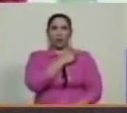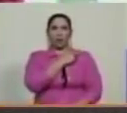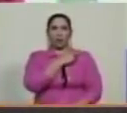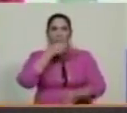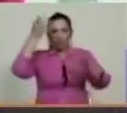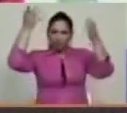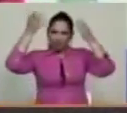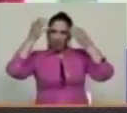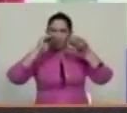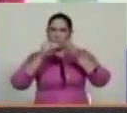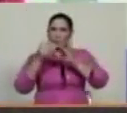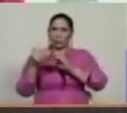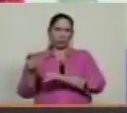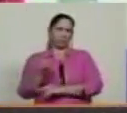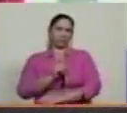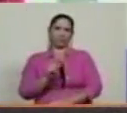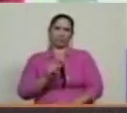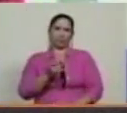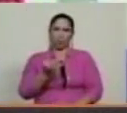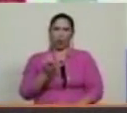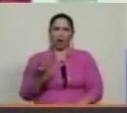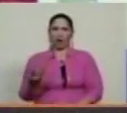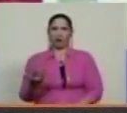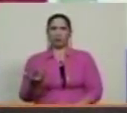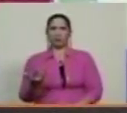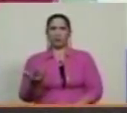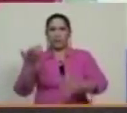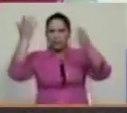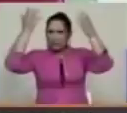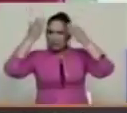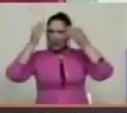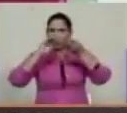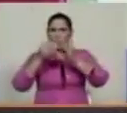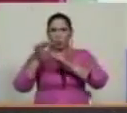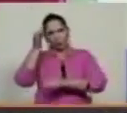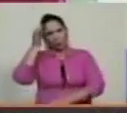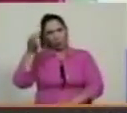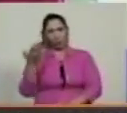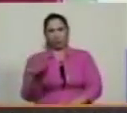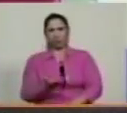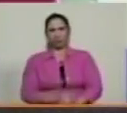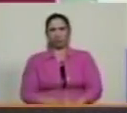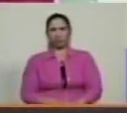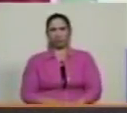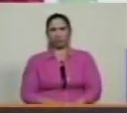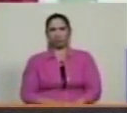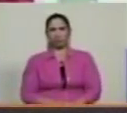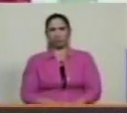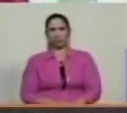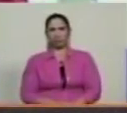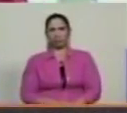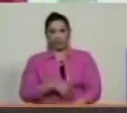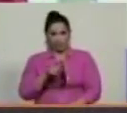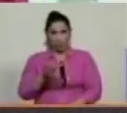no existe. Ya el rey del consejo comunal, eso no existe. Es el